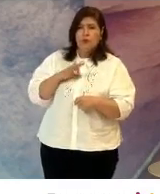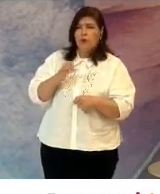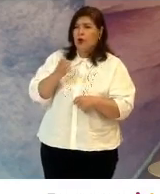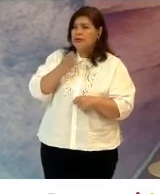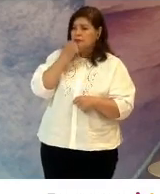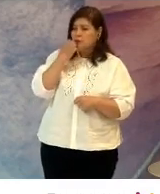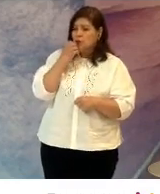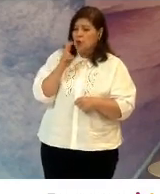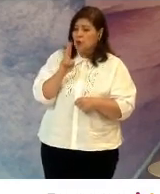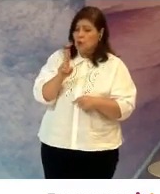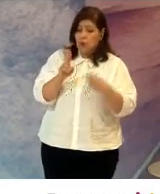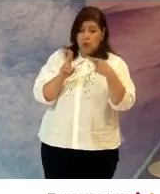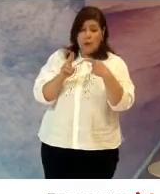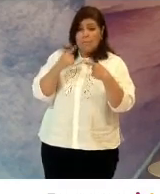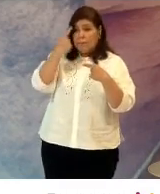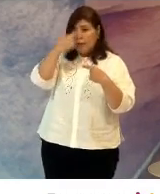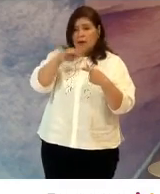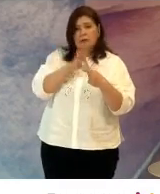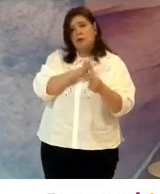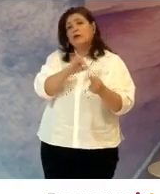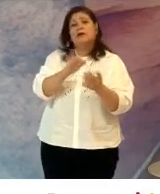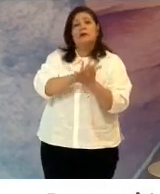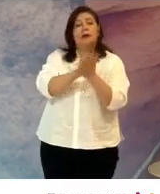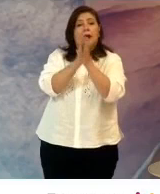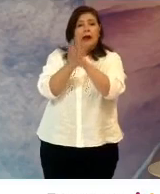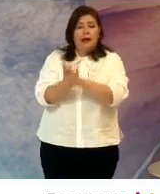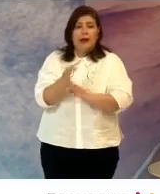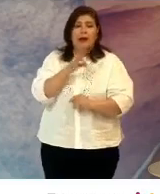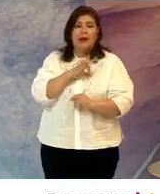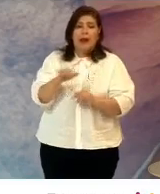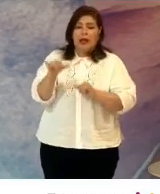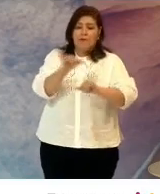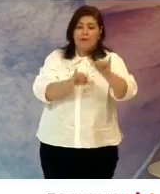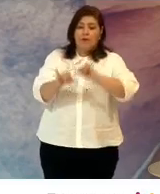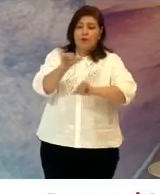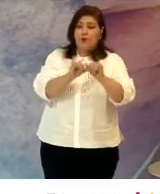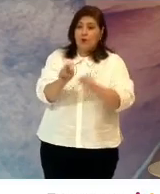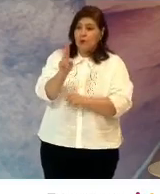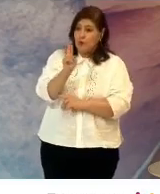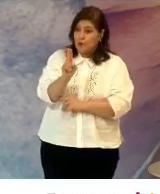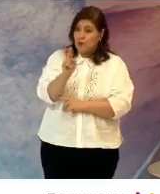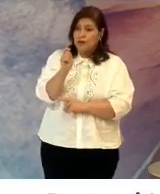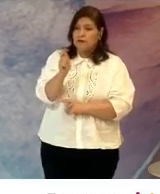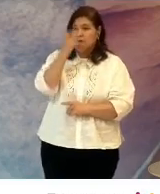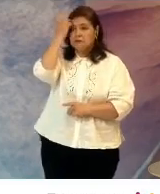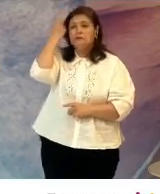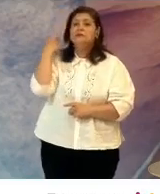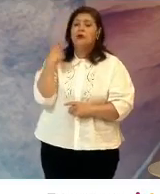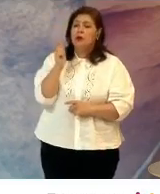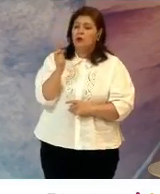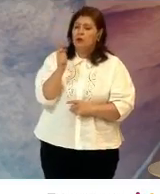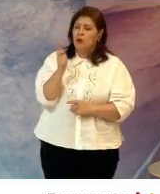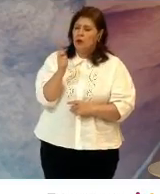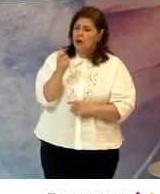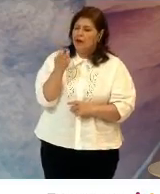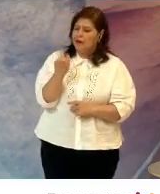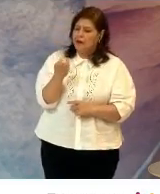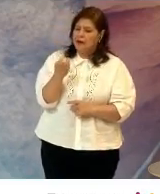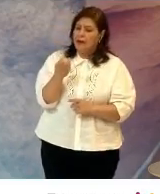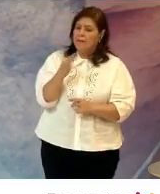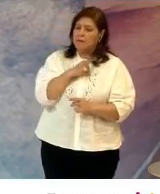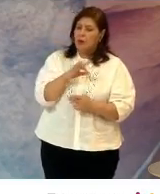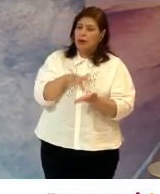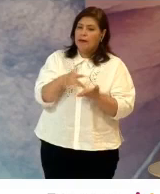U para la Transformación, Laboratorio U, que es un recurso en